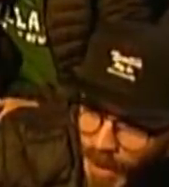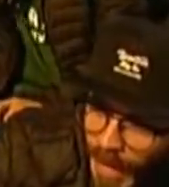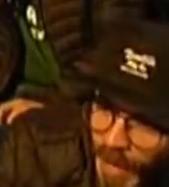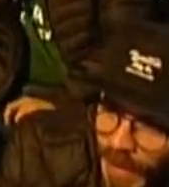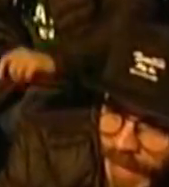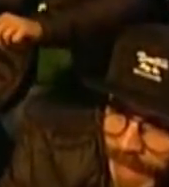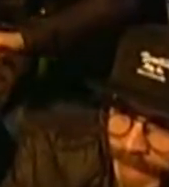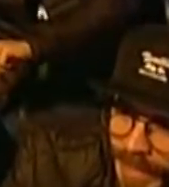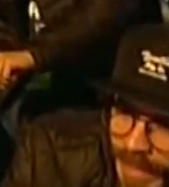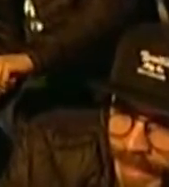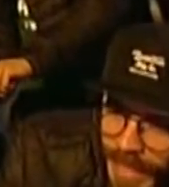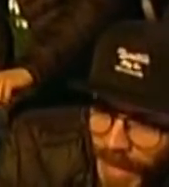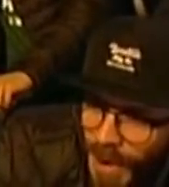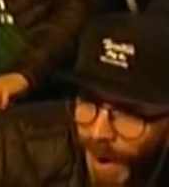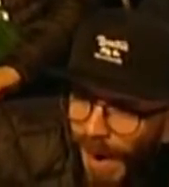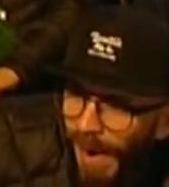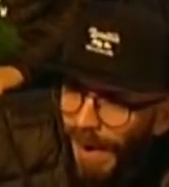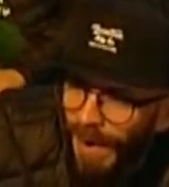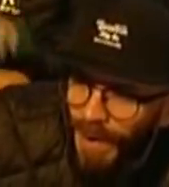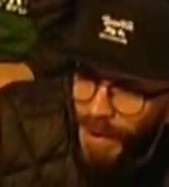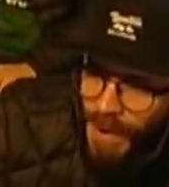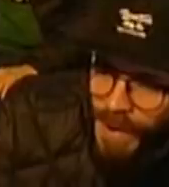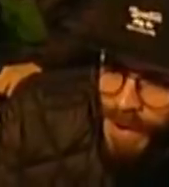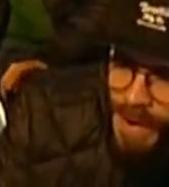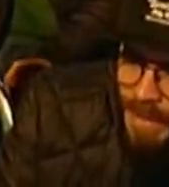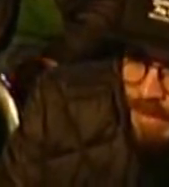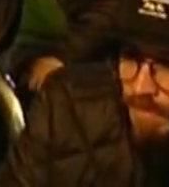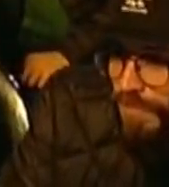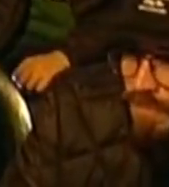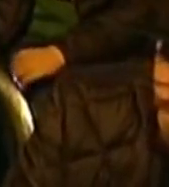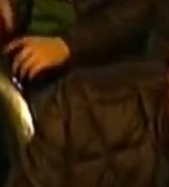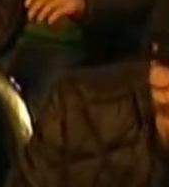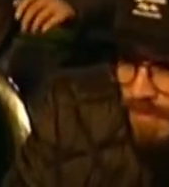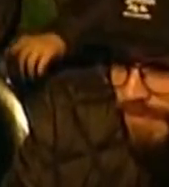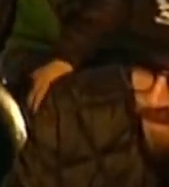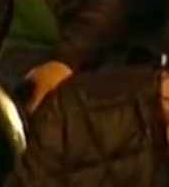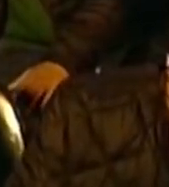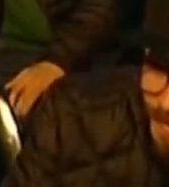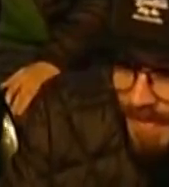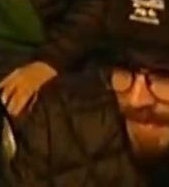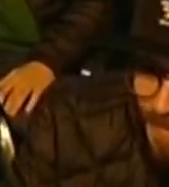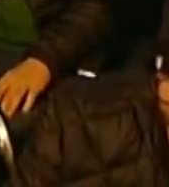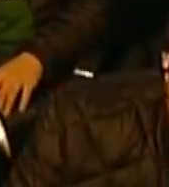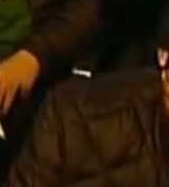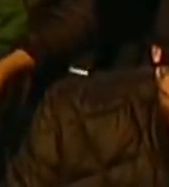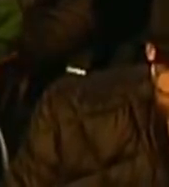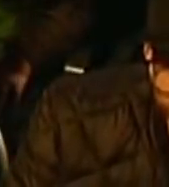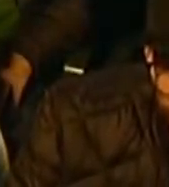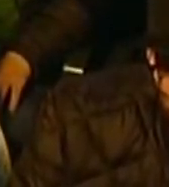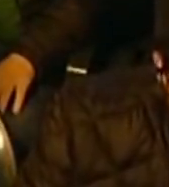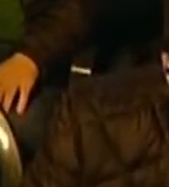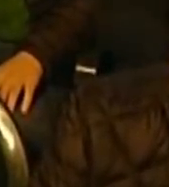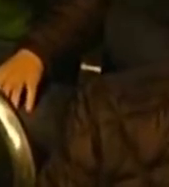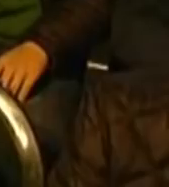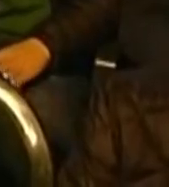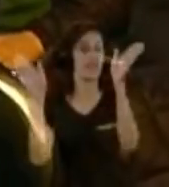emocionadísimos y privados, y que ha sido una auténtica inyección de motivación poder estar aquí en esta gran final. Mis niños, bueno, que me